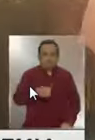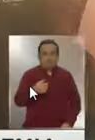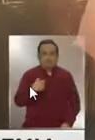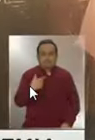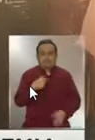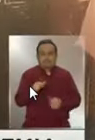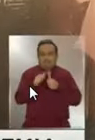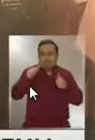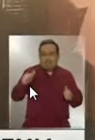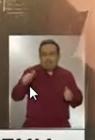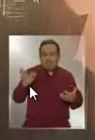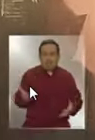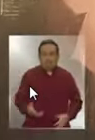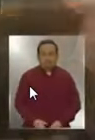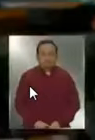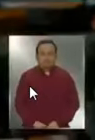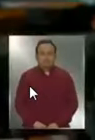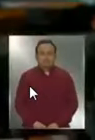tan lejos de casa.